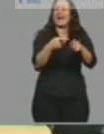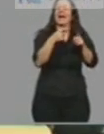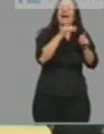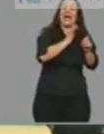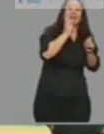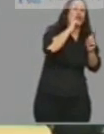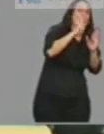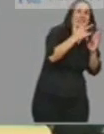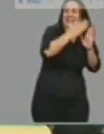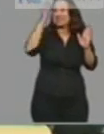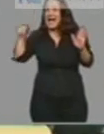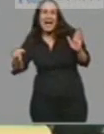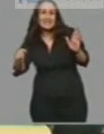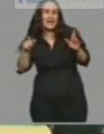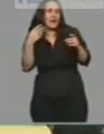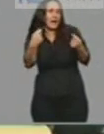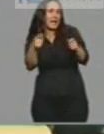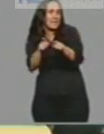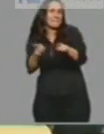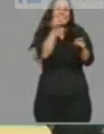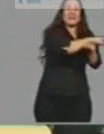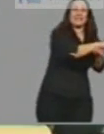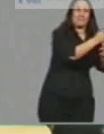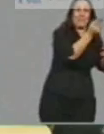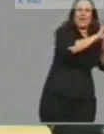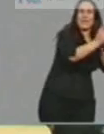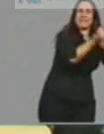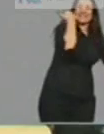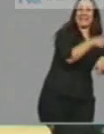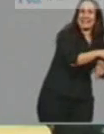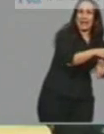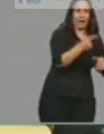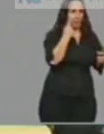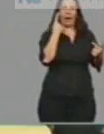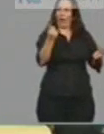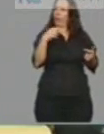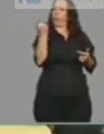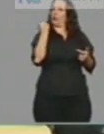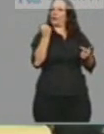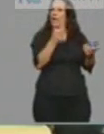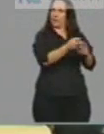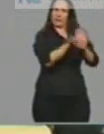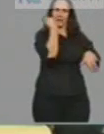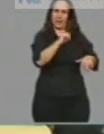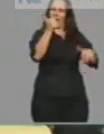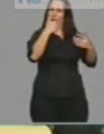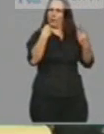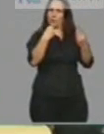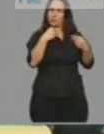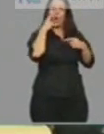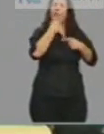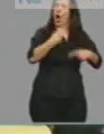2003 y la fecha. Esto es, marca la envergadura de la importancia. ¿Cuál fue el argumento para la quita?